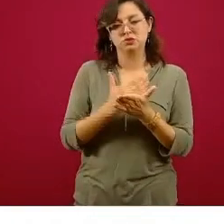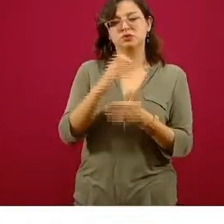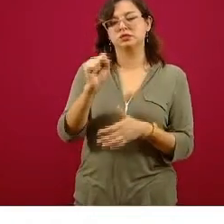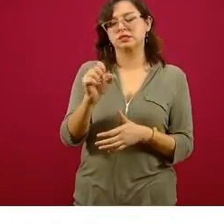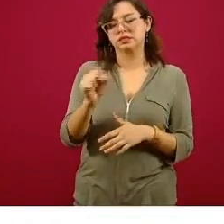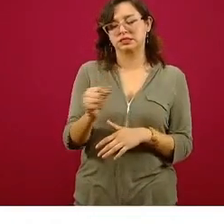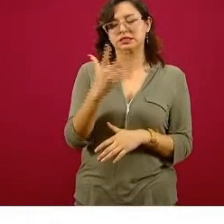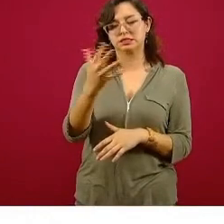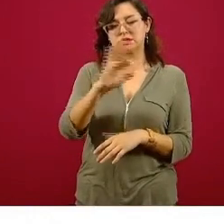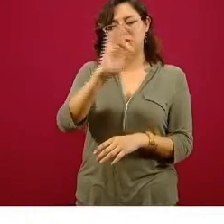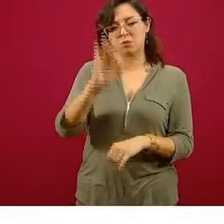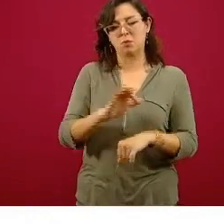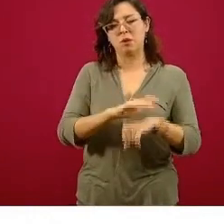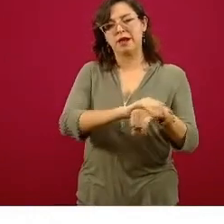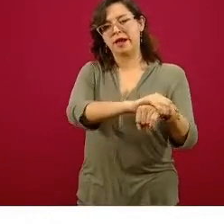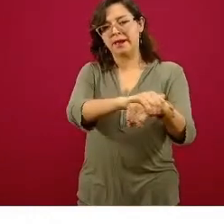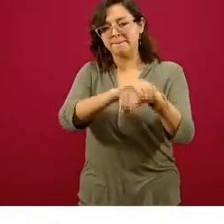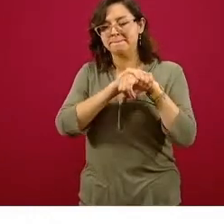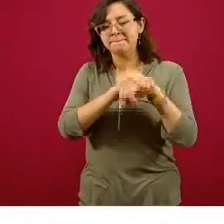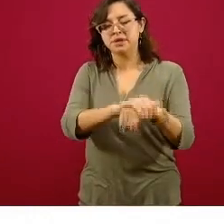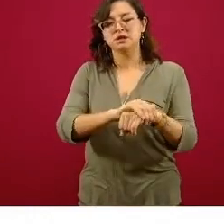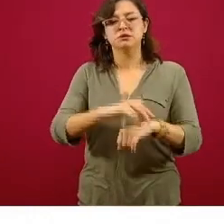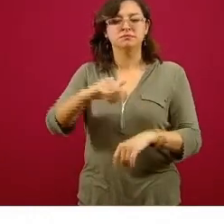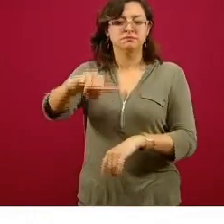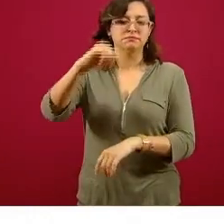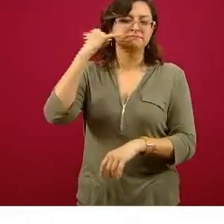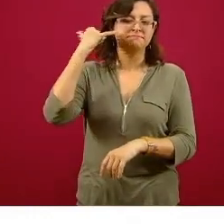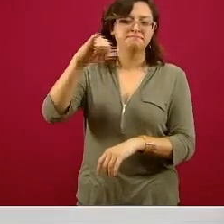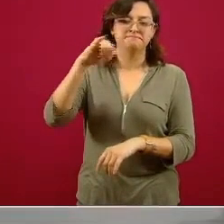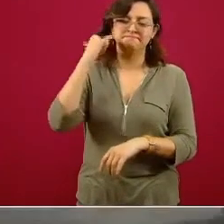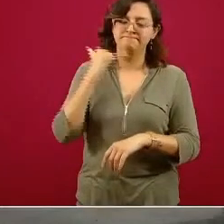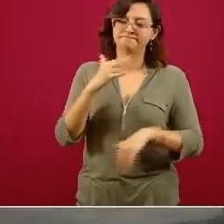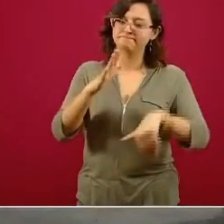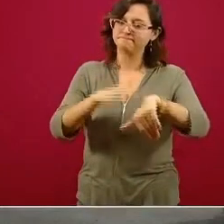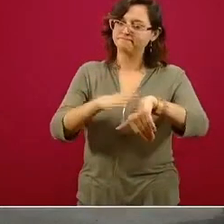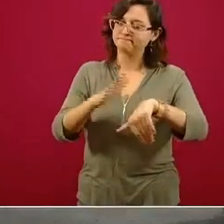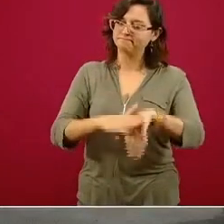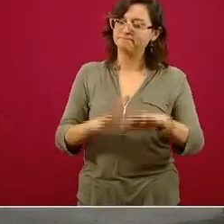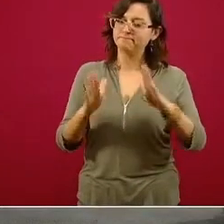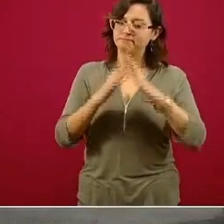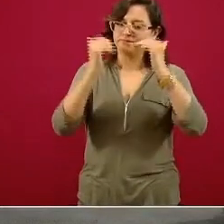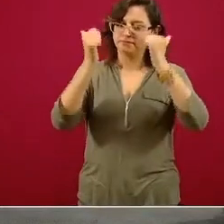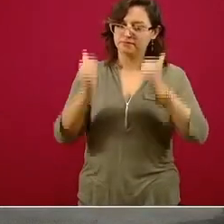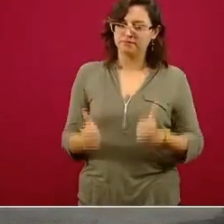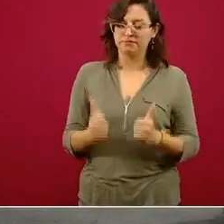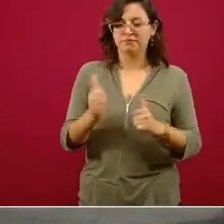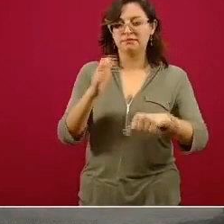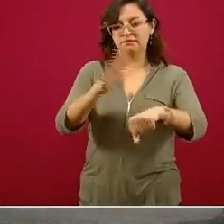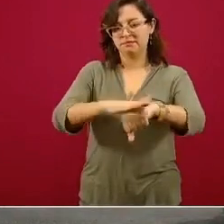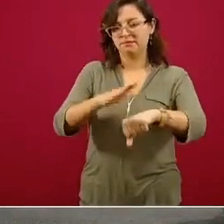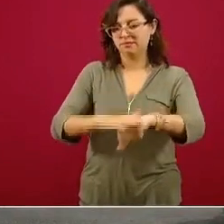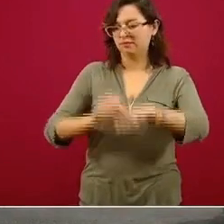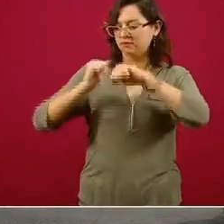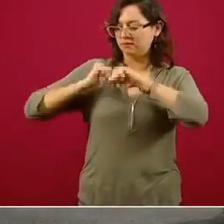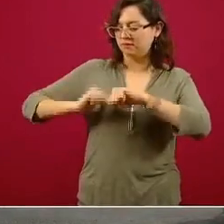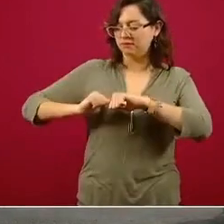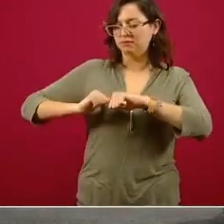queridos amigos y amigas de Yucatán, a seguir manteniéndose en casa, a hacer caso a las